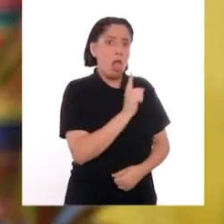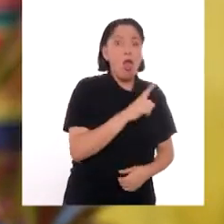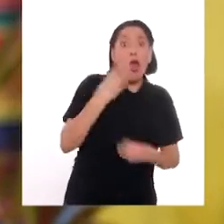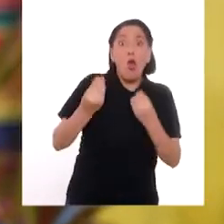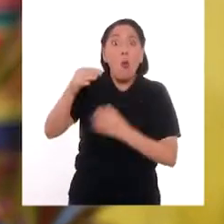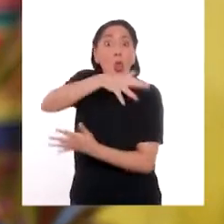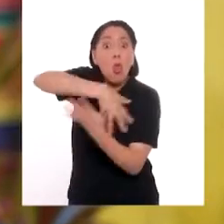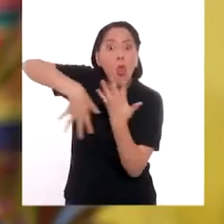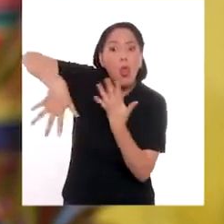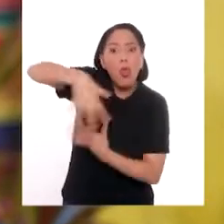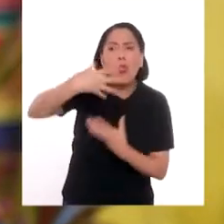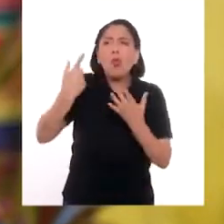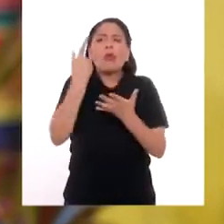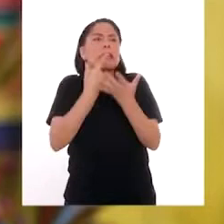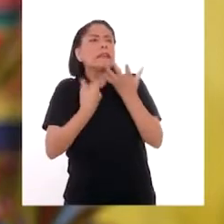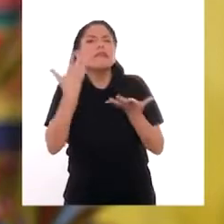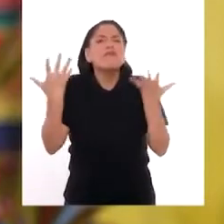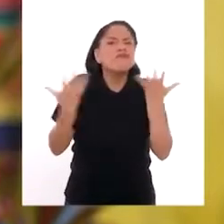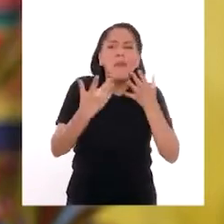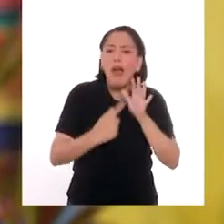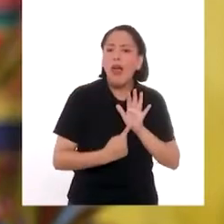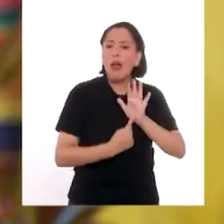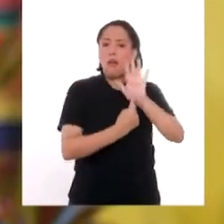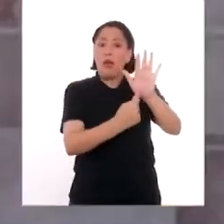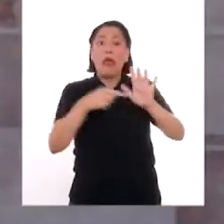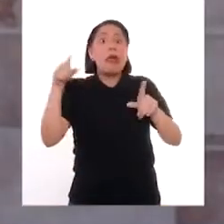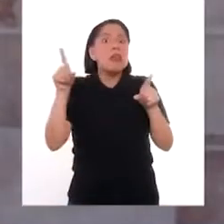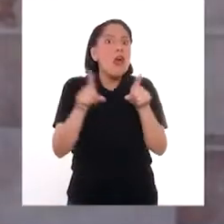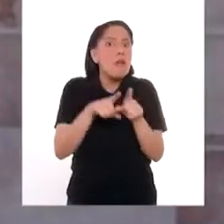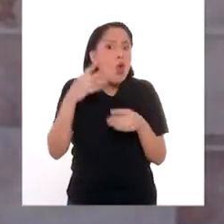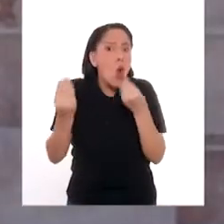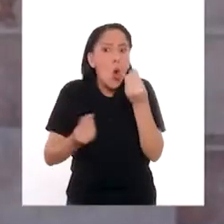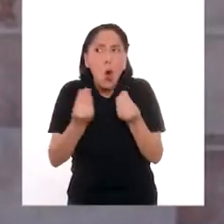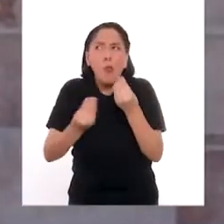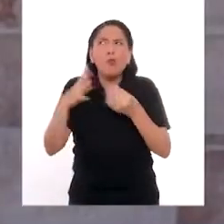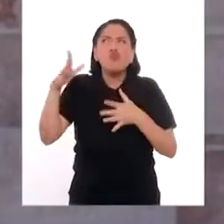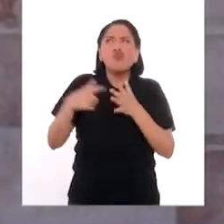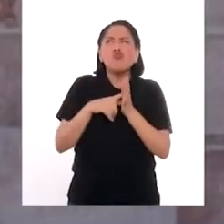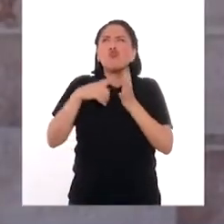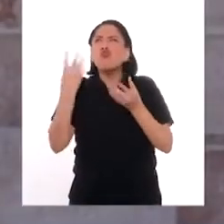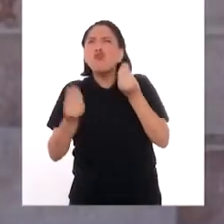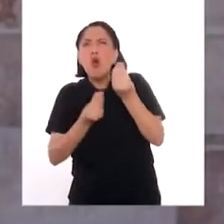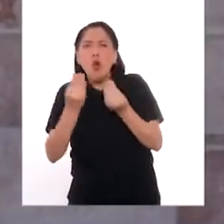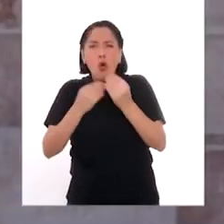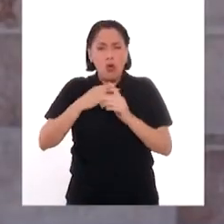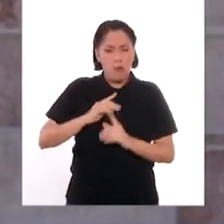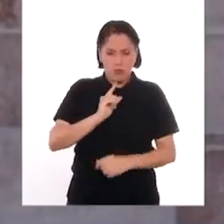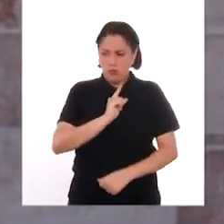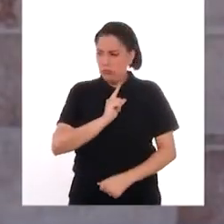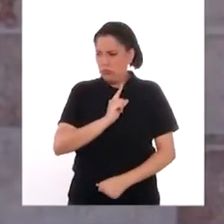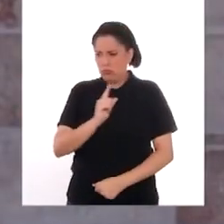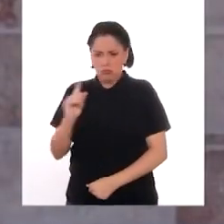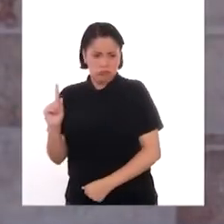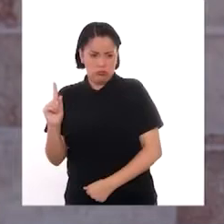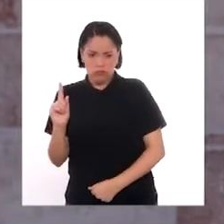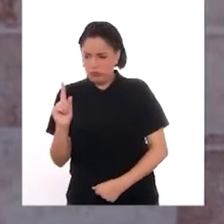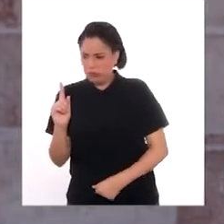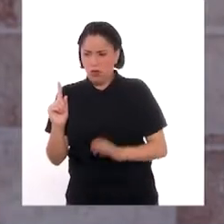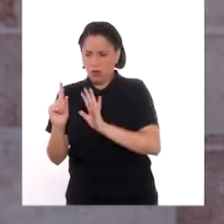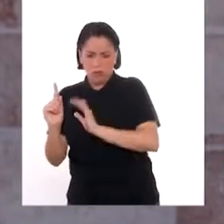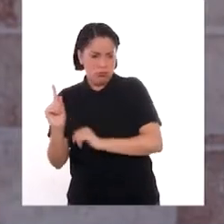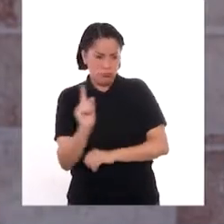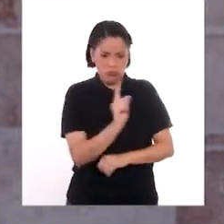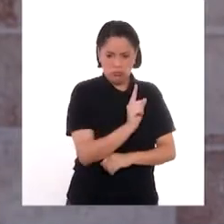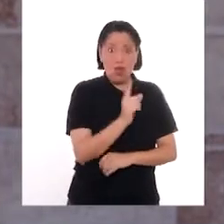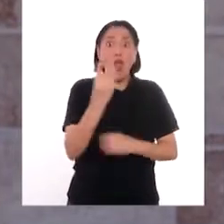construyendo juntas y juntos qué vamos a presentar. También podemos comenzar a plantear cómo se va a mover el personaje que vamos a